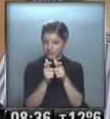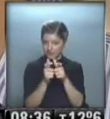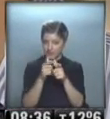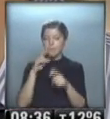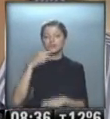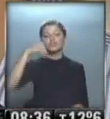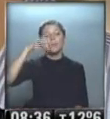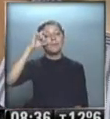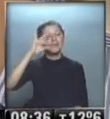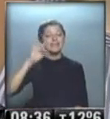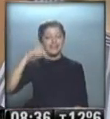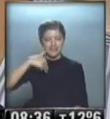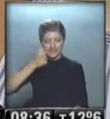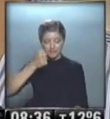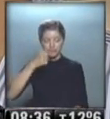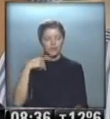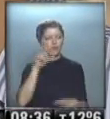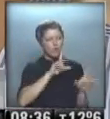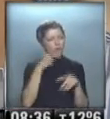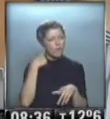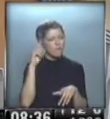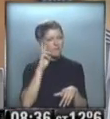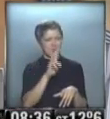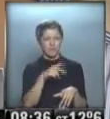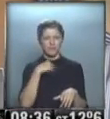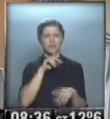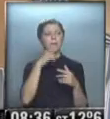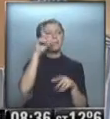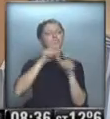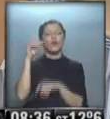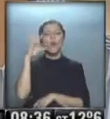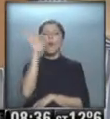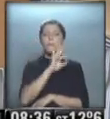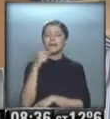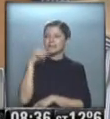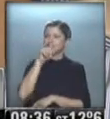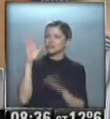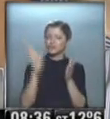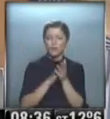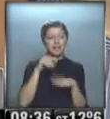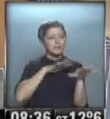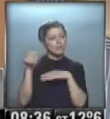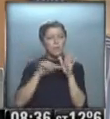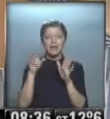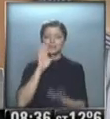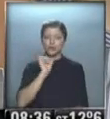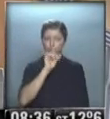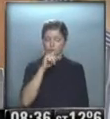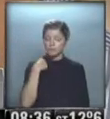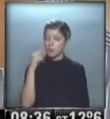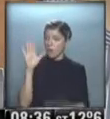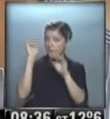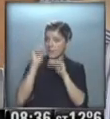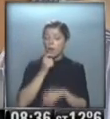ve algunas opiniones que se hacen sobre los Estados Unidos y ves si tuviéramos simplemente esa misma restricción, lo diferente que sería, o también la discusión que se está dando ahora